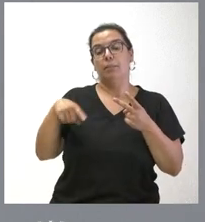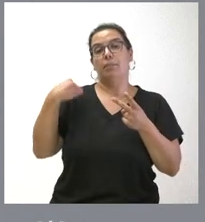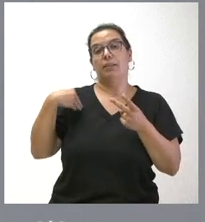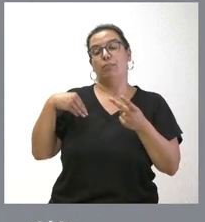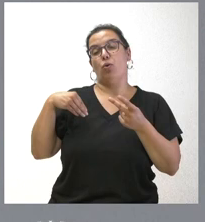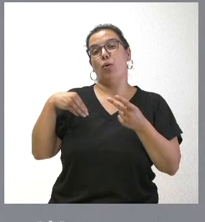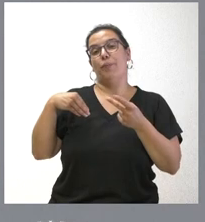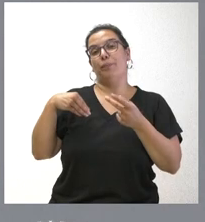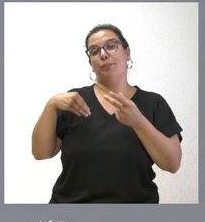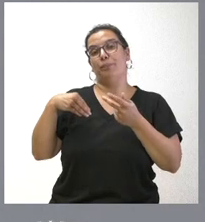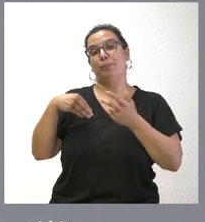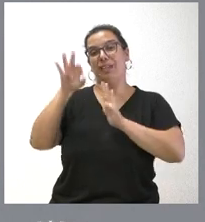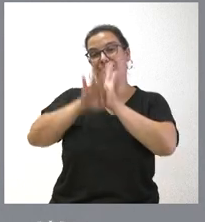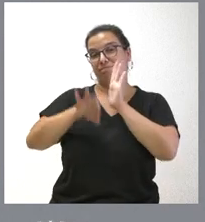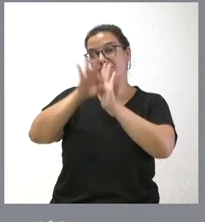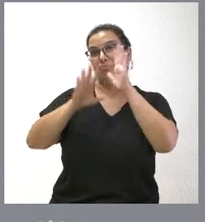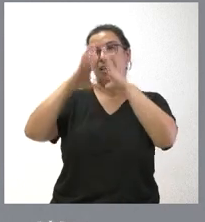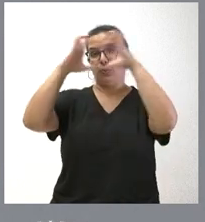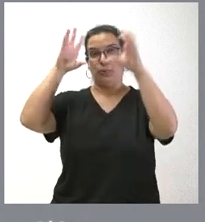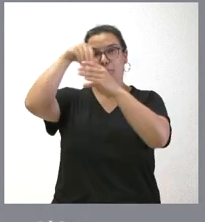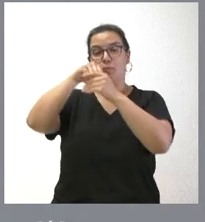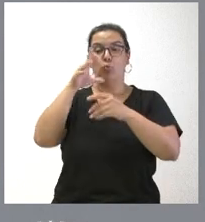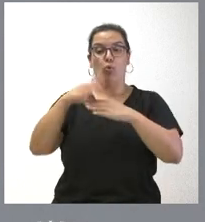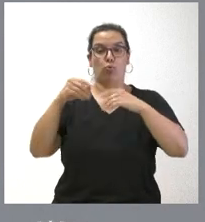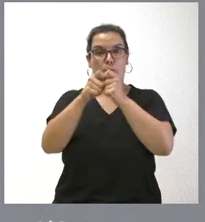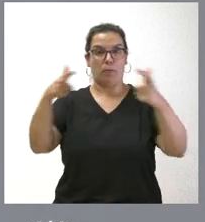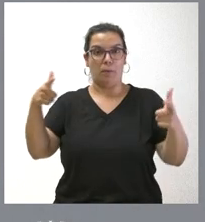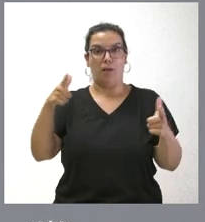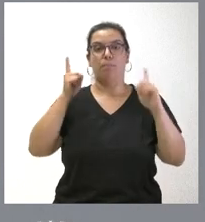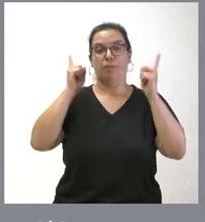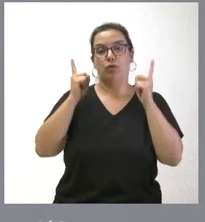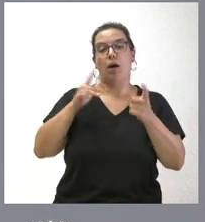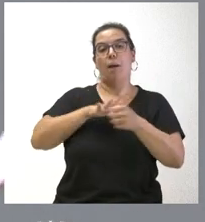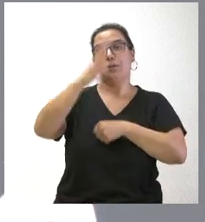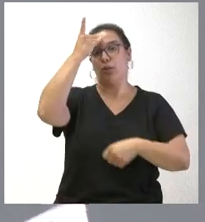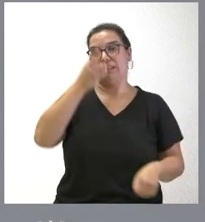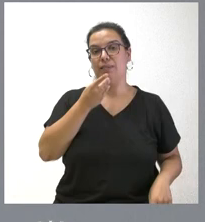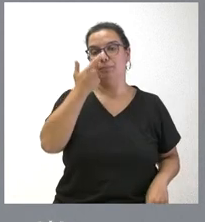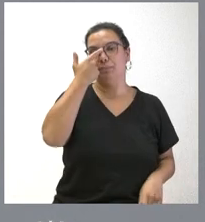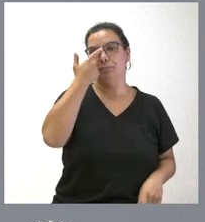teleasistencia ante el incremento de usuarios con el ámbito de la digitalización